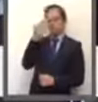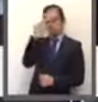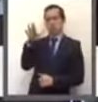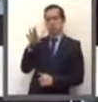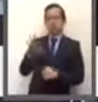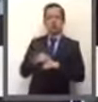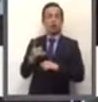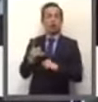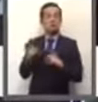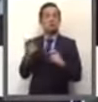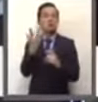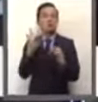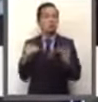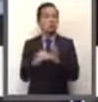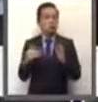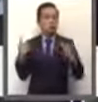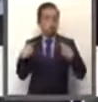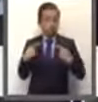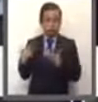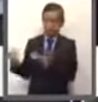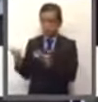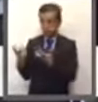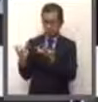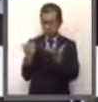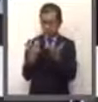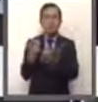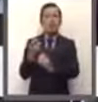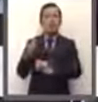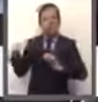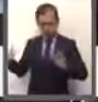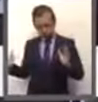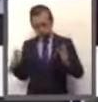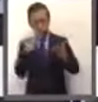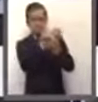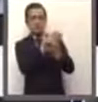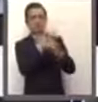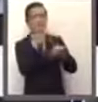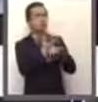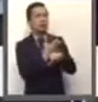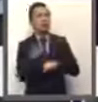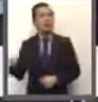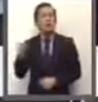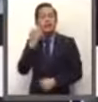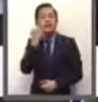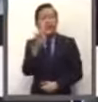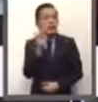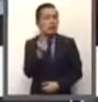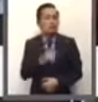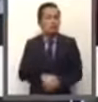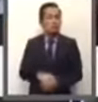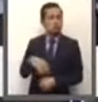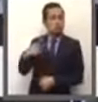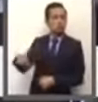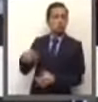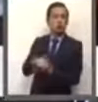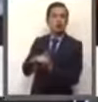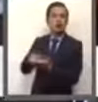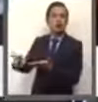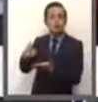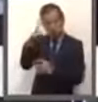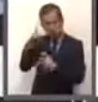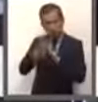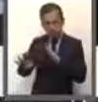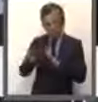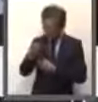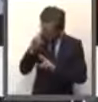que transitan acá por el país van a Estados Unidos, lo único que quieren es que se les respete el derecho de migración.